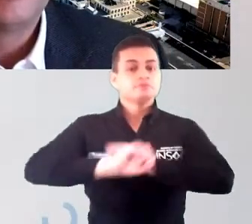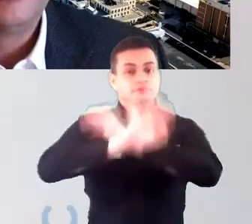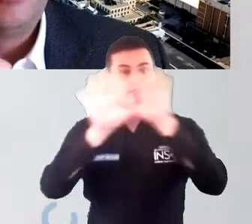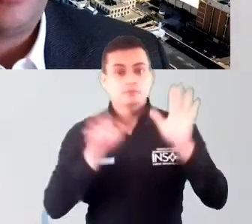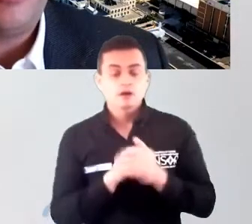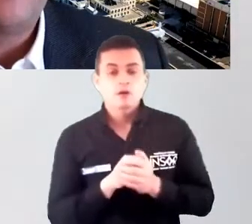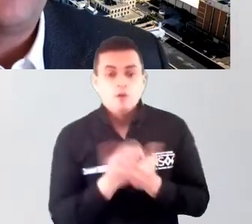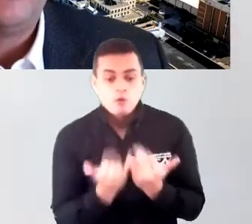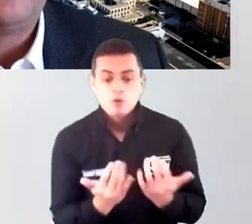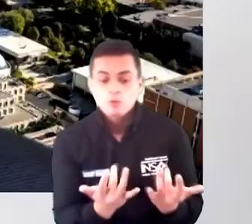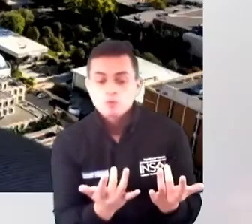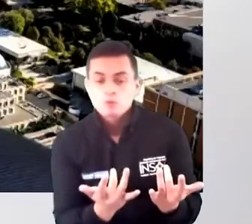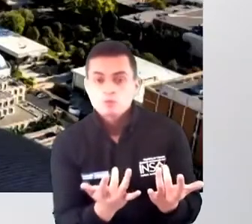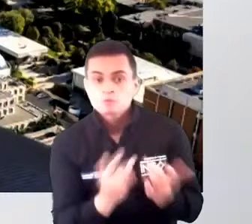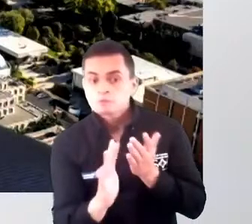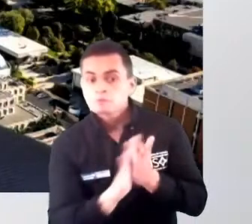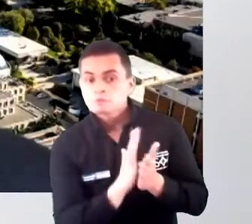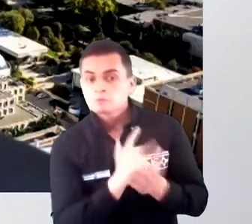mientras esperamos las preguntas,